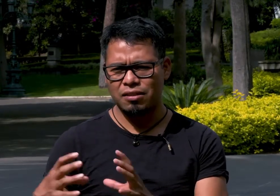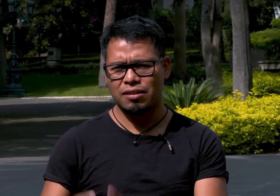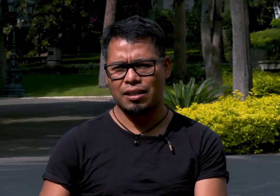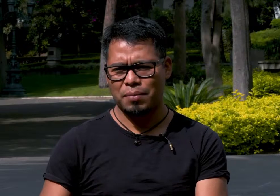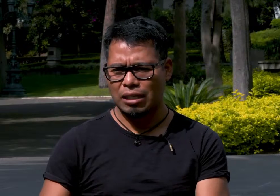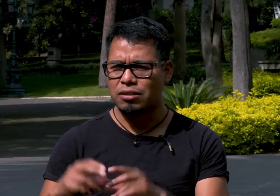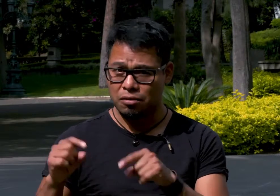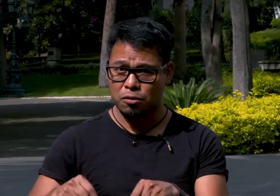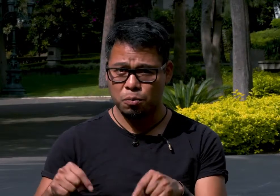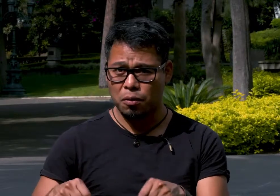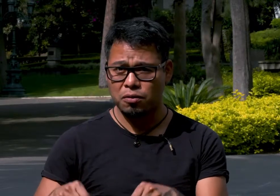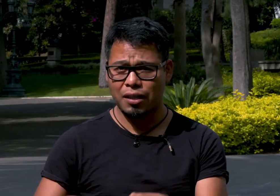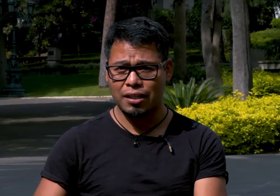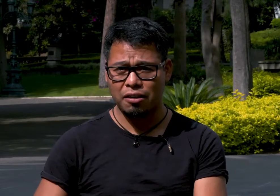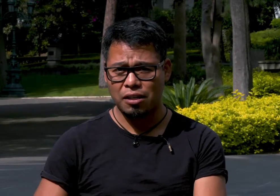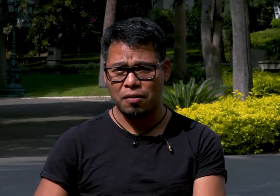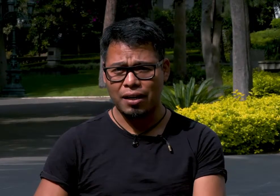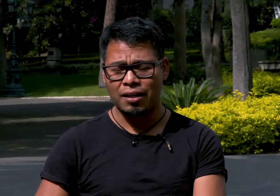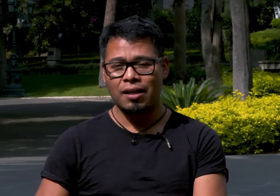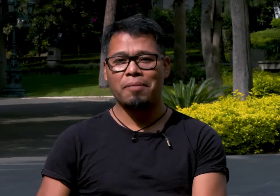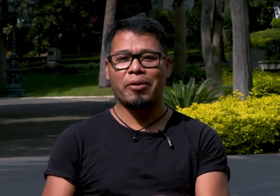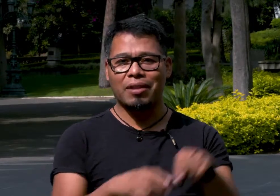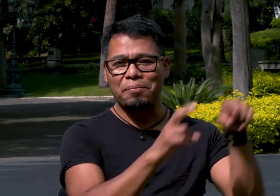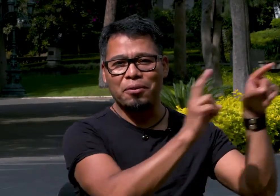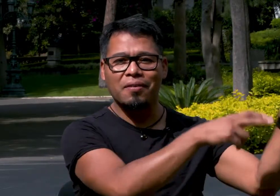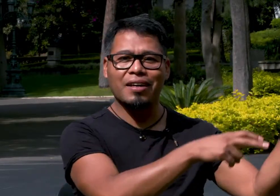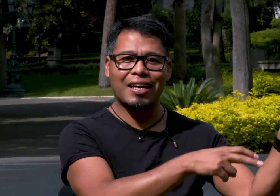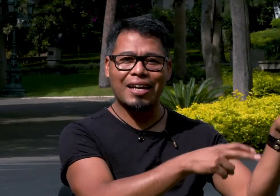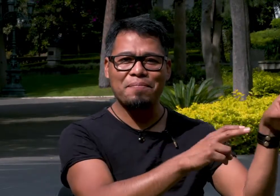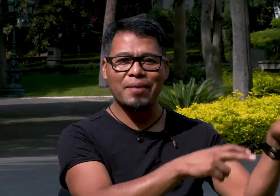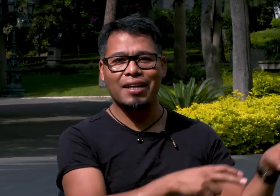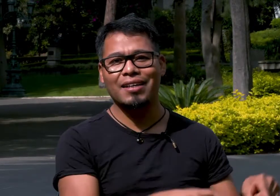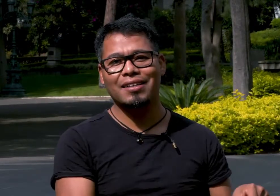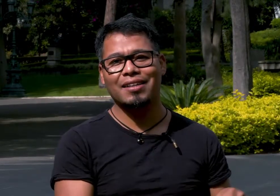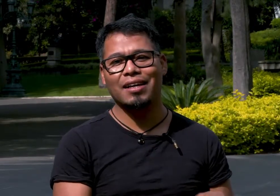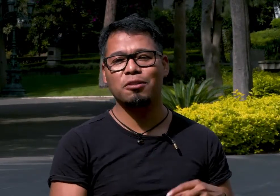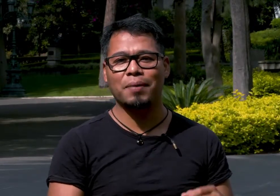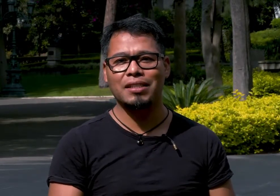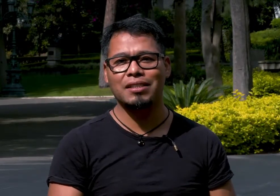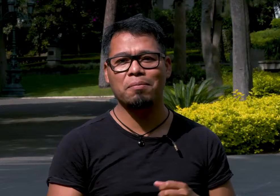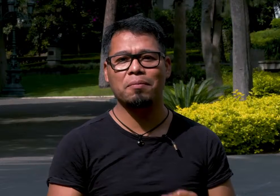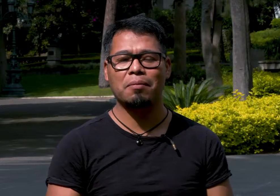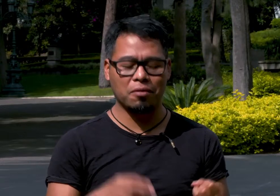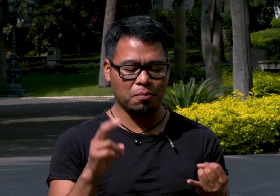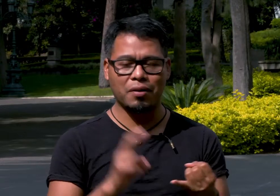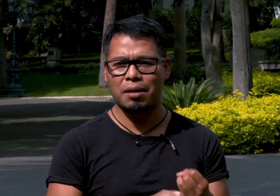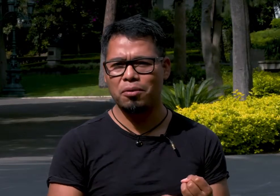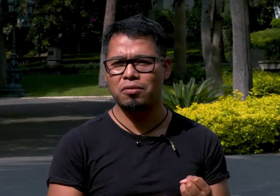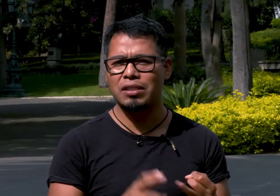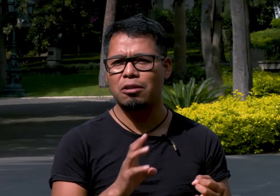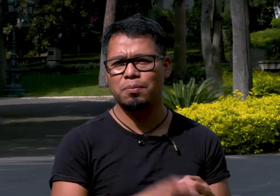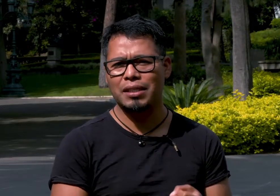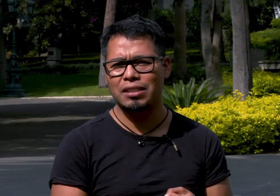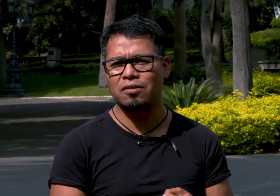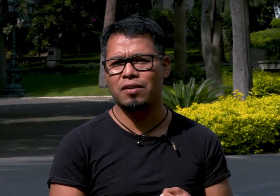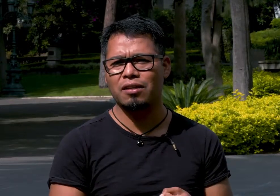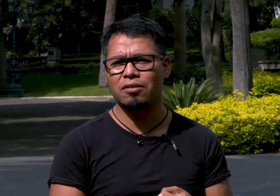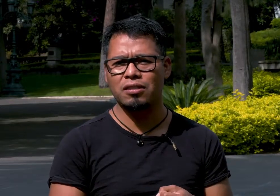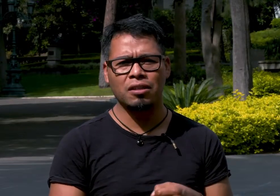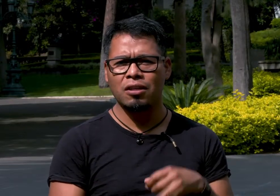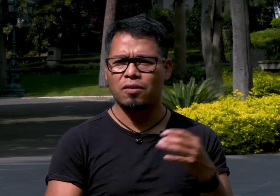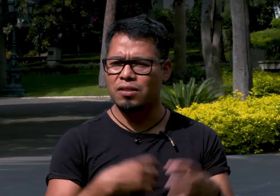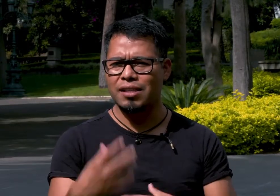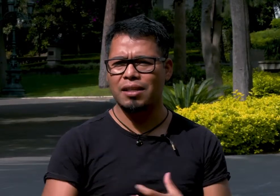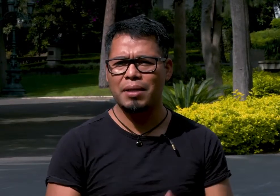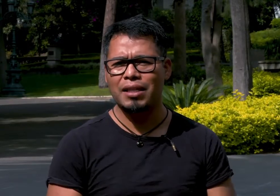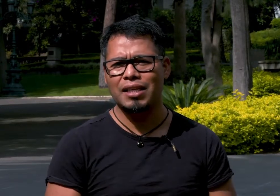ancestros, nuestros antepasados y nuestros pueblos originarios ahora, pero tampoco quieren ver a los países del primer mundo. Por ejemplo, Suiza y los países